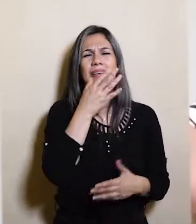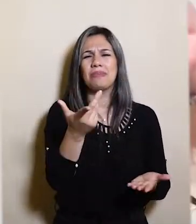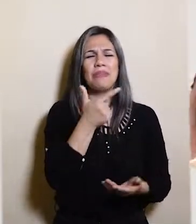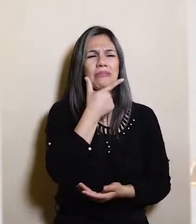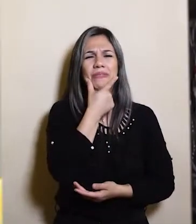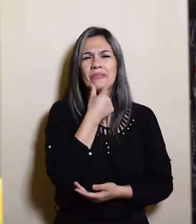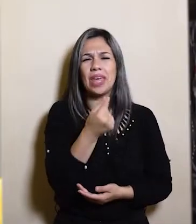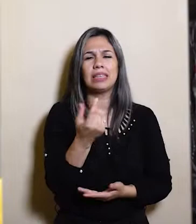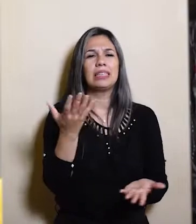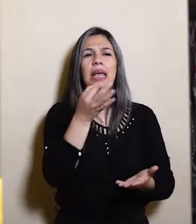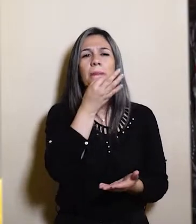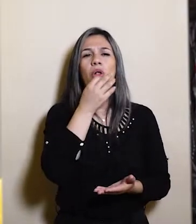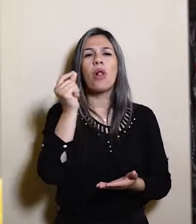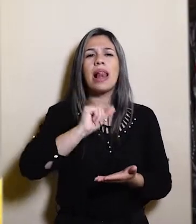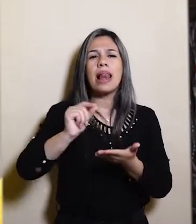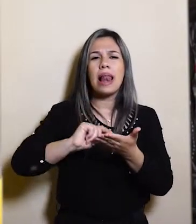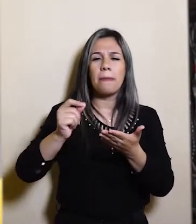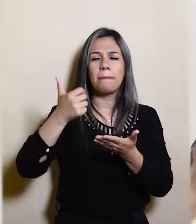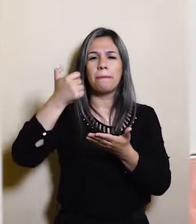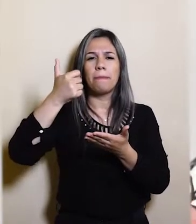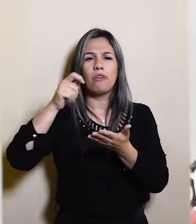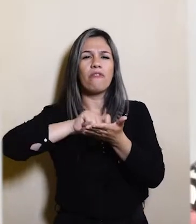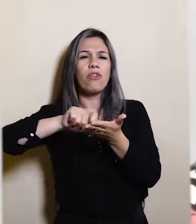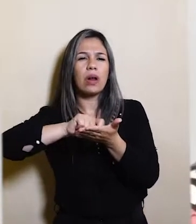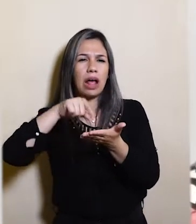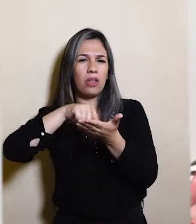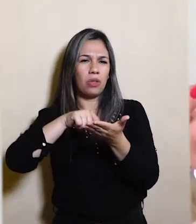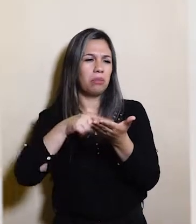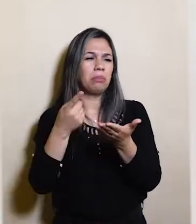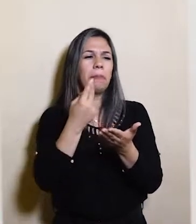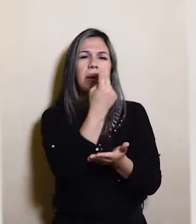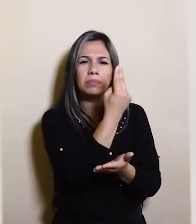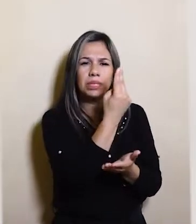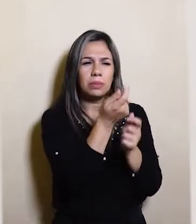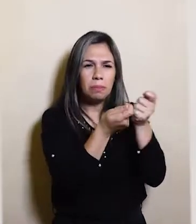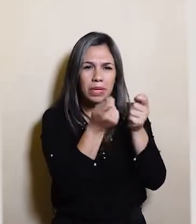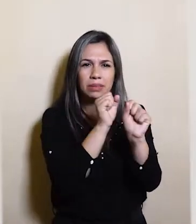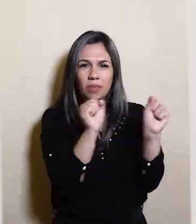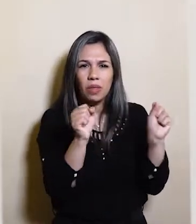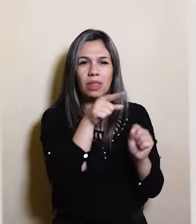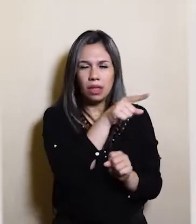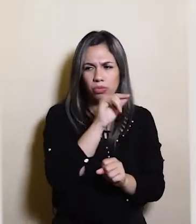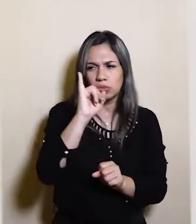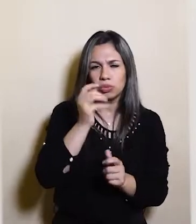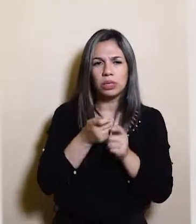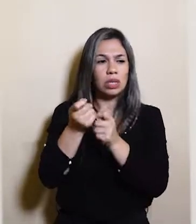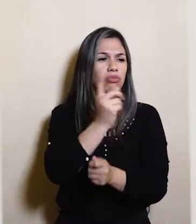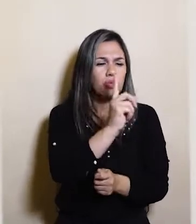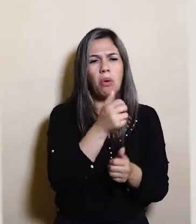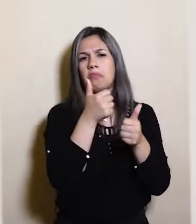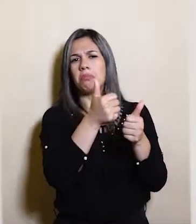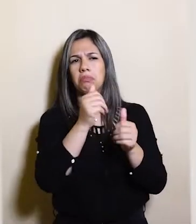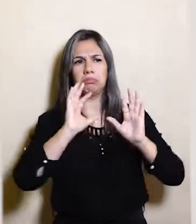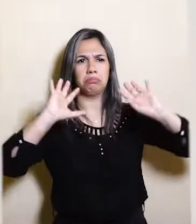el pedirte prestado un lápiz o un bolígrafo en un momento determinado. Y me daba otro ejemplo que me parecía muy, muy